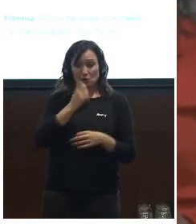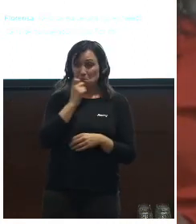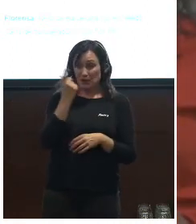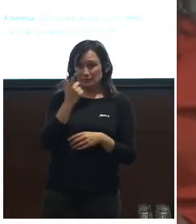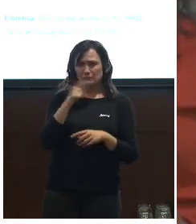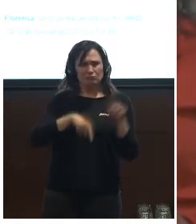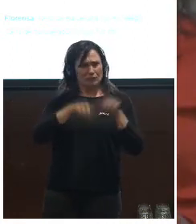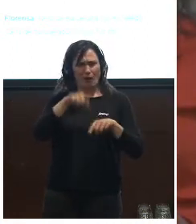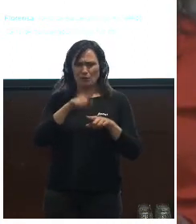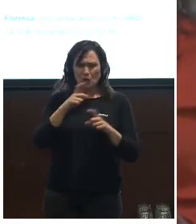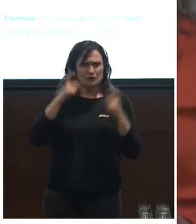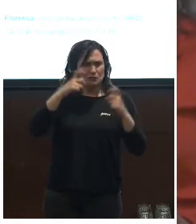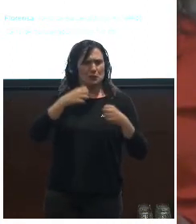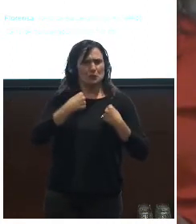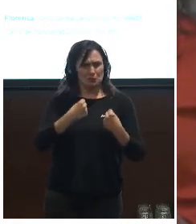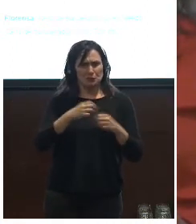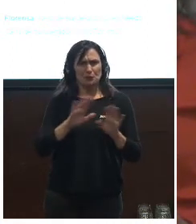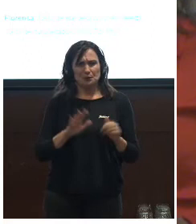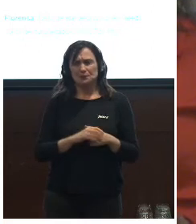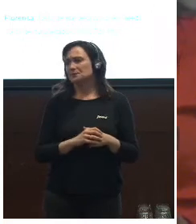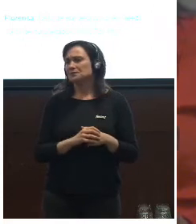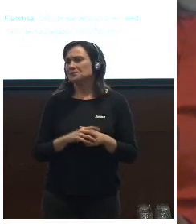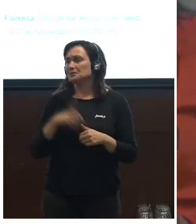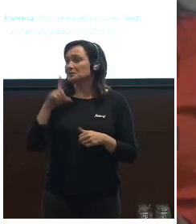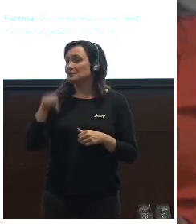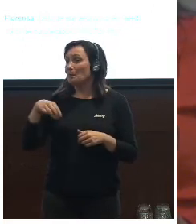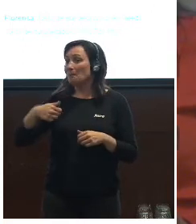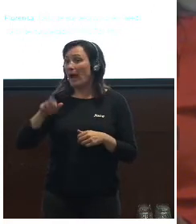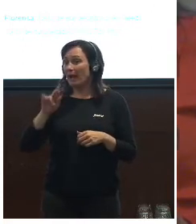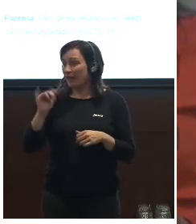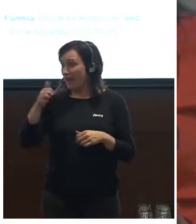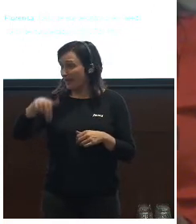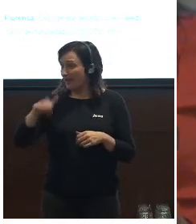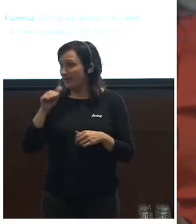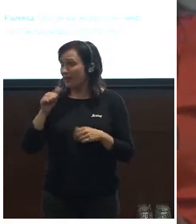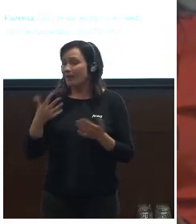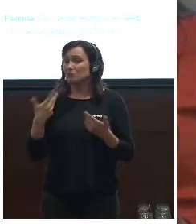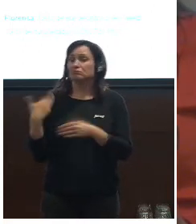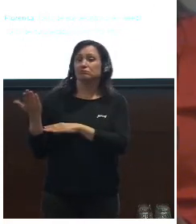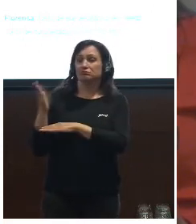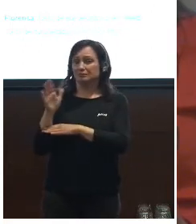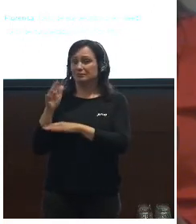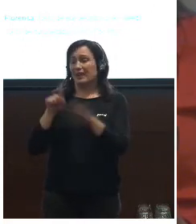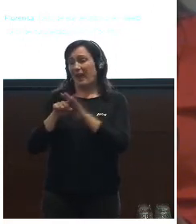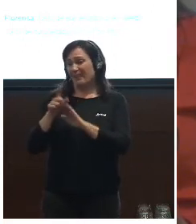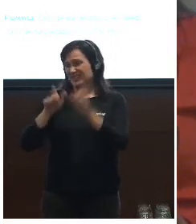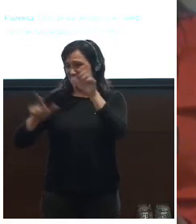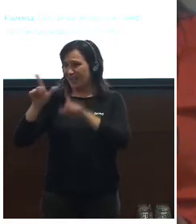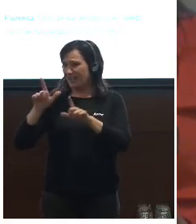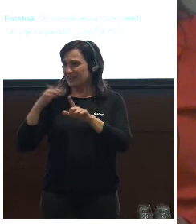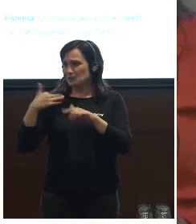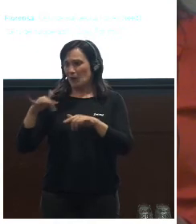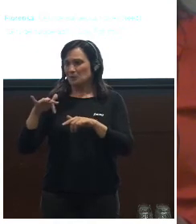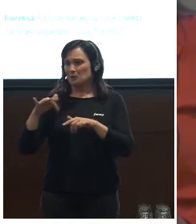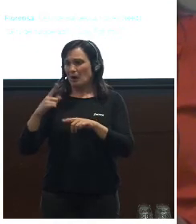haciendo grandísimos esfuerzos. Luego ha venido Marian en representación de las agencias de viajes y nos ha dado un golpe de